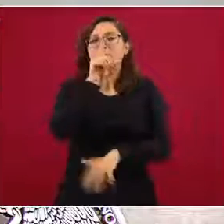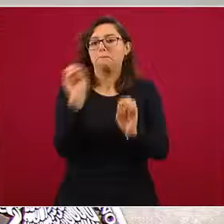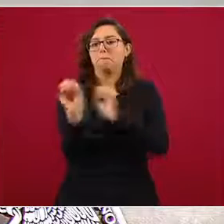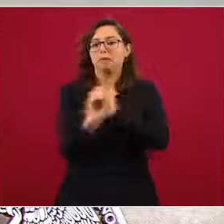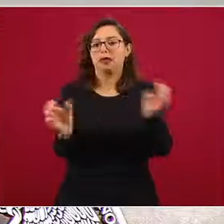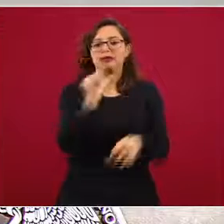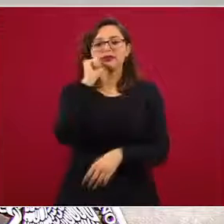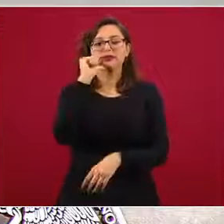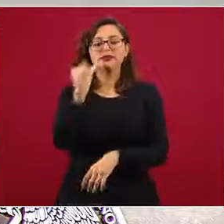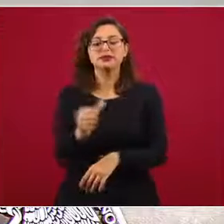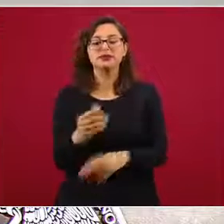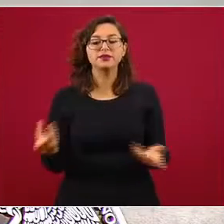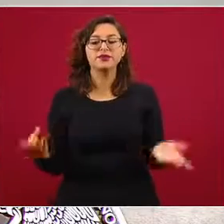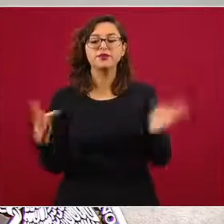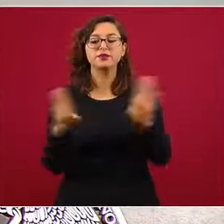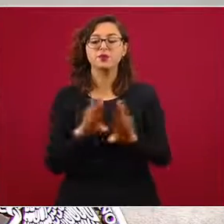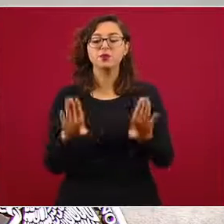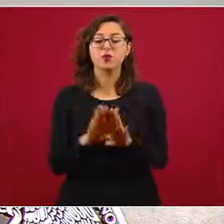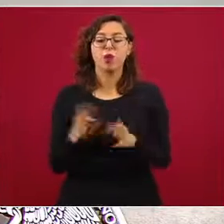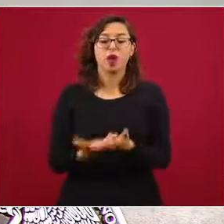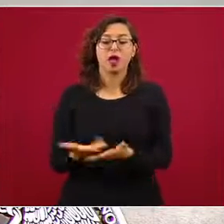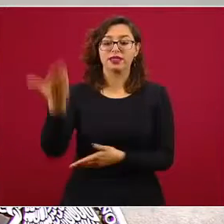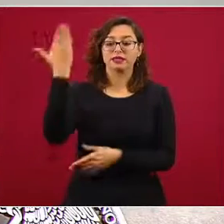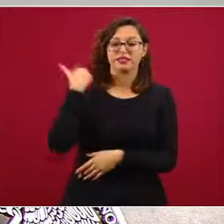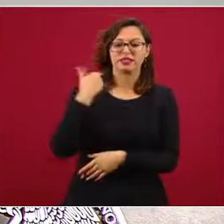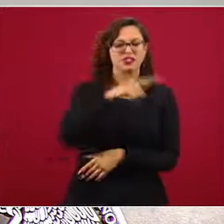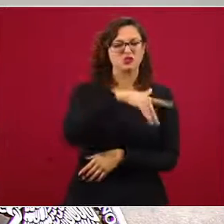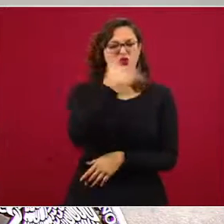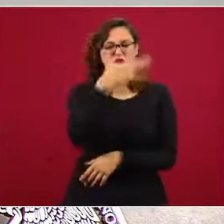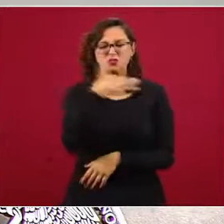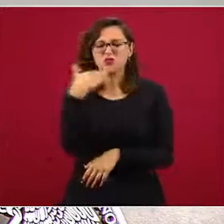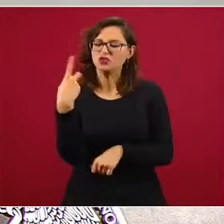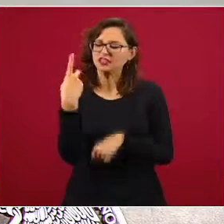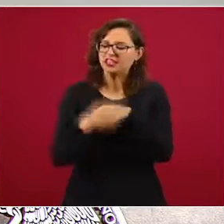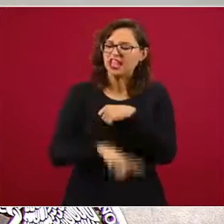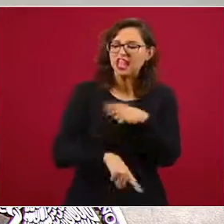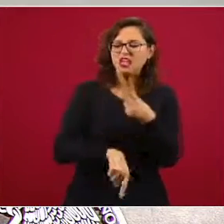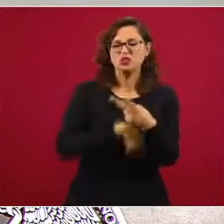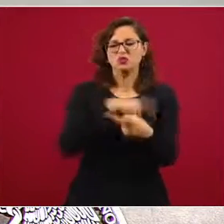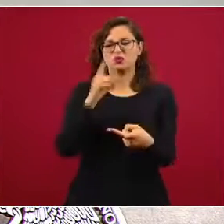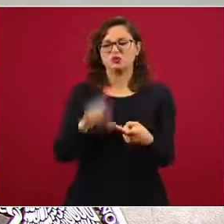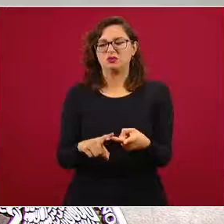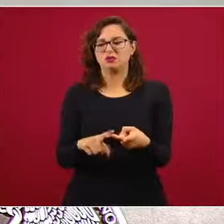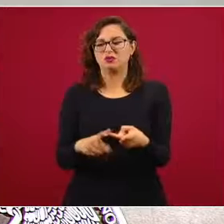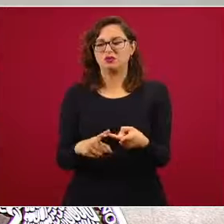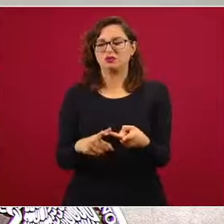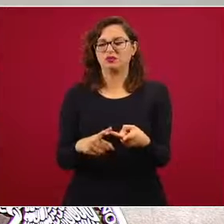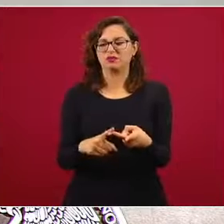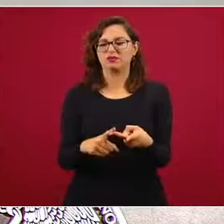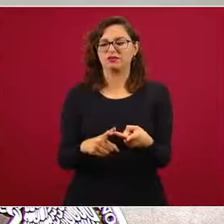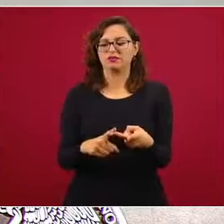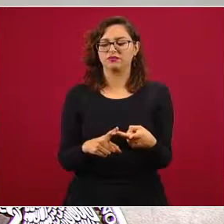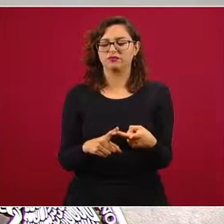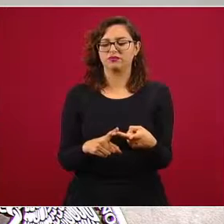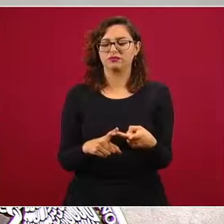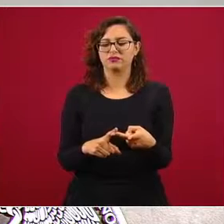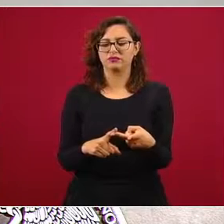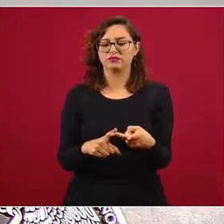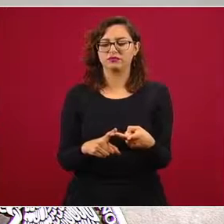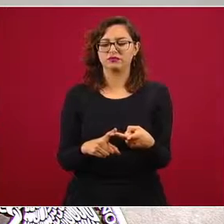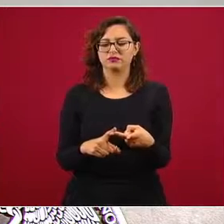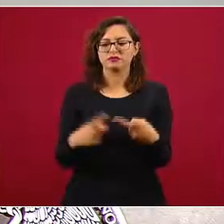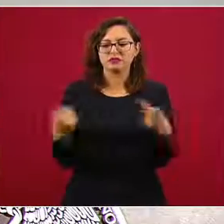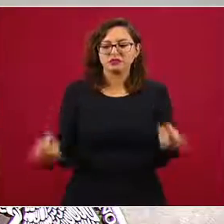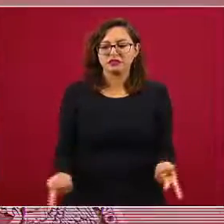hablar de el daño de la corrupción, de cómo nunca había